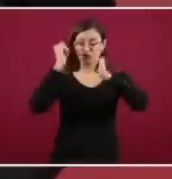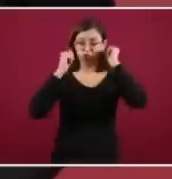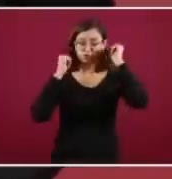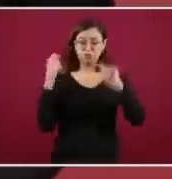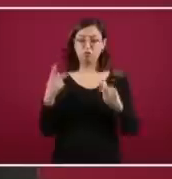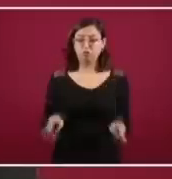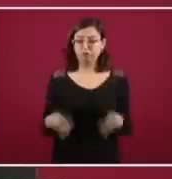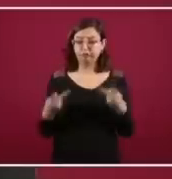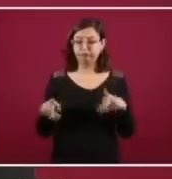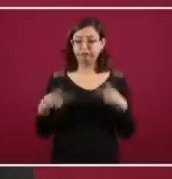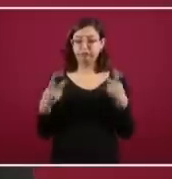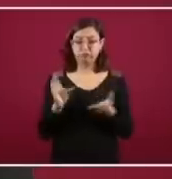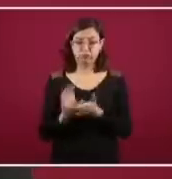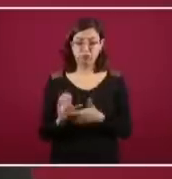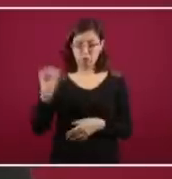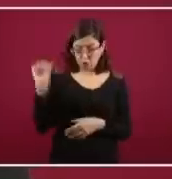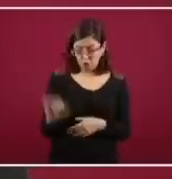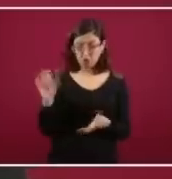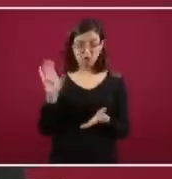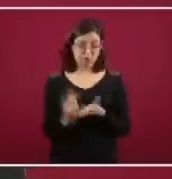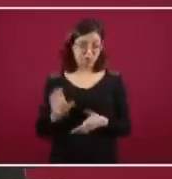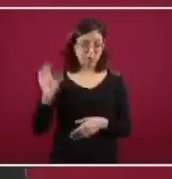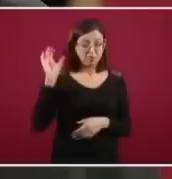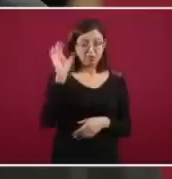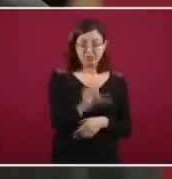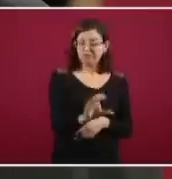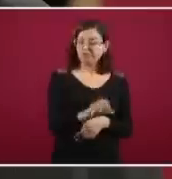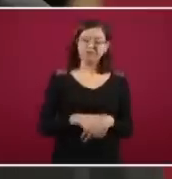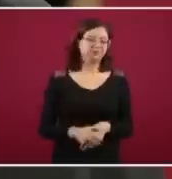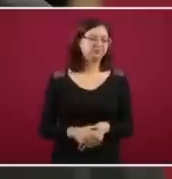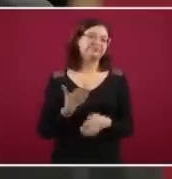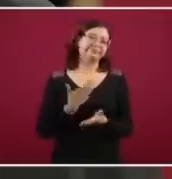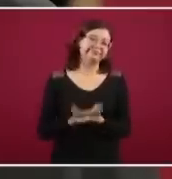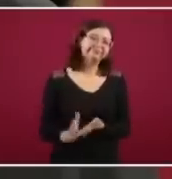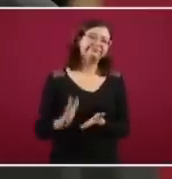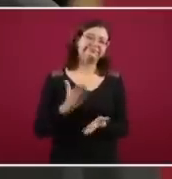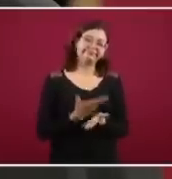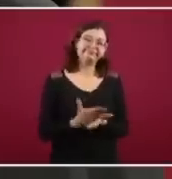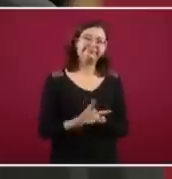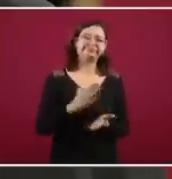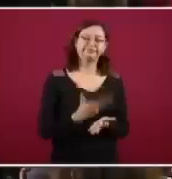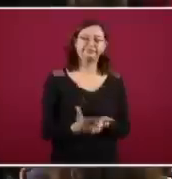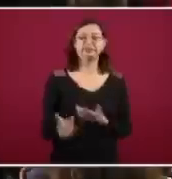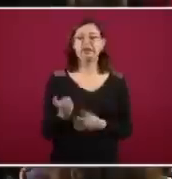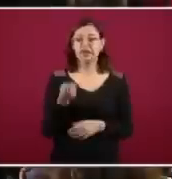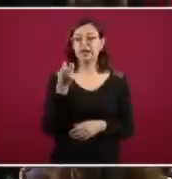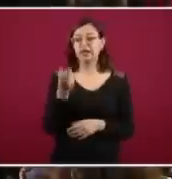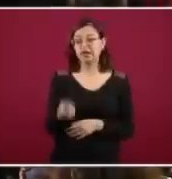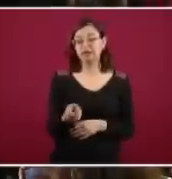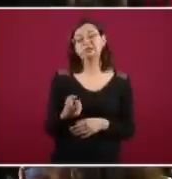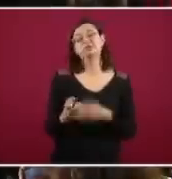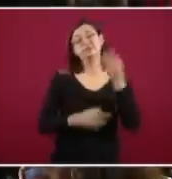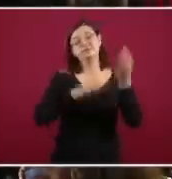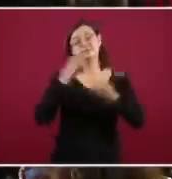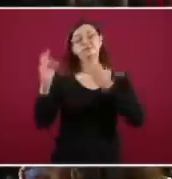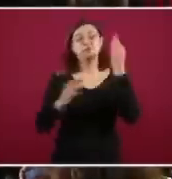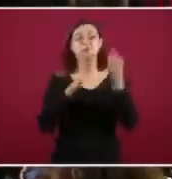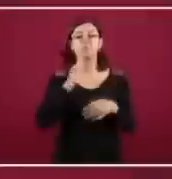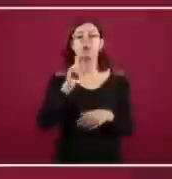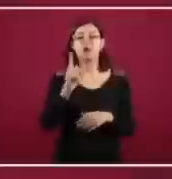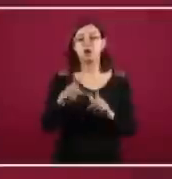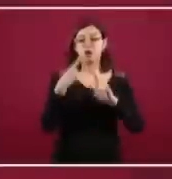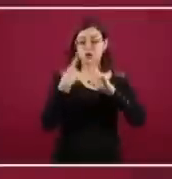temporada no van a ser pagados en su totalidad con anticipación. En fin, eso es una mejor noticia de que los